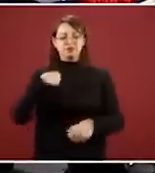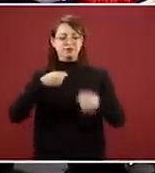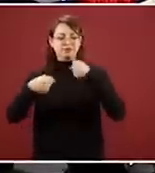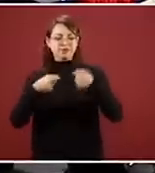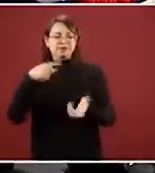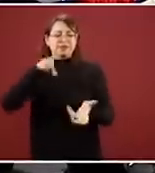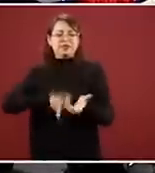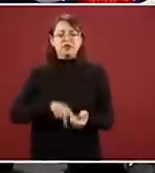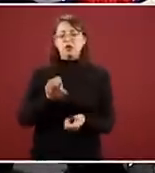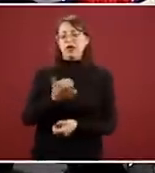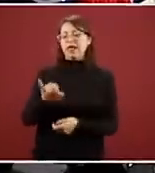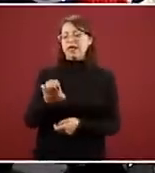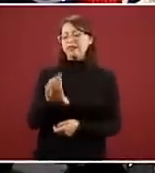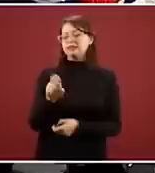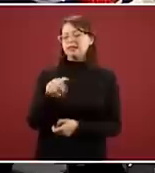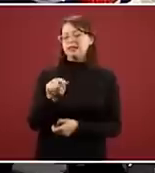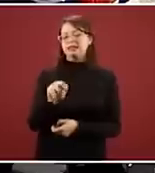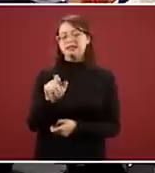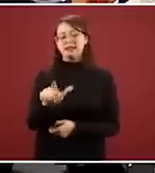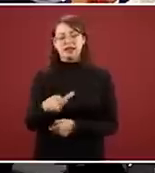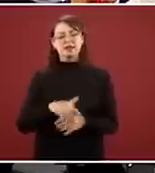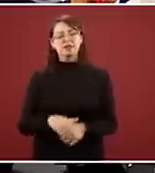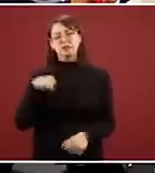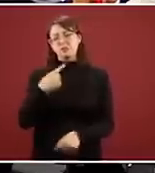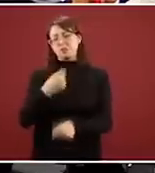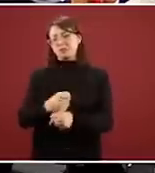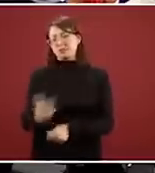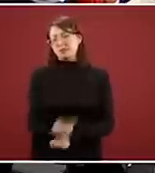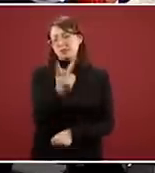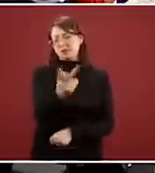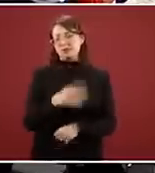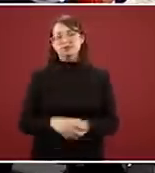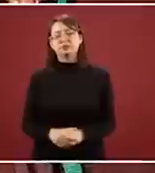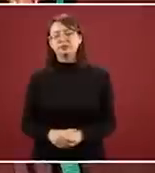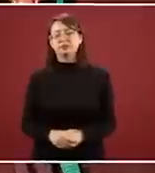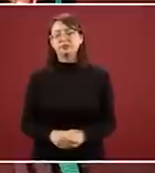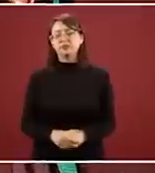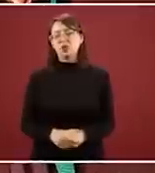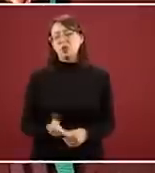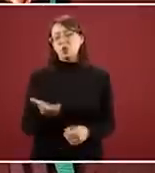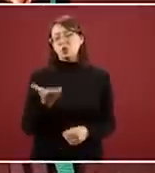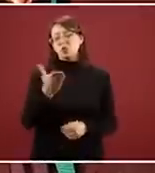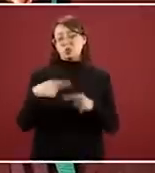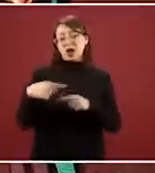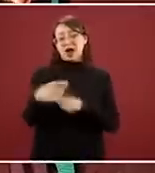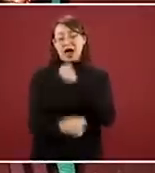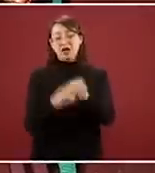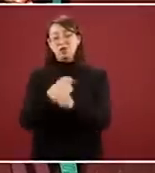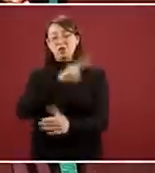Y mi primera pregunta es si nos puede compartir a nivel personal cuáles son sus propósitos para este año que